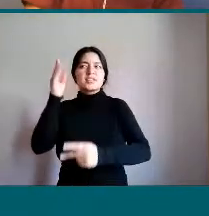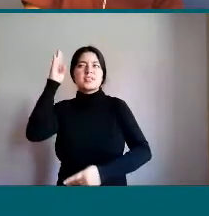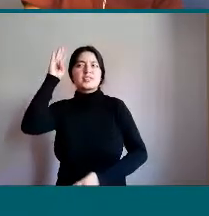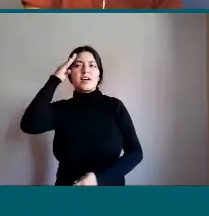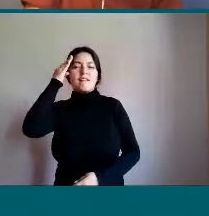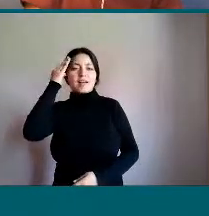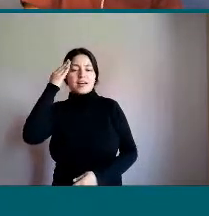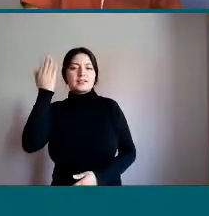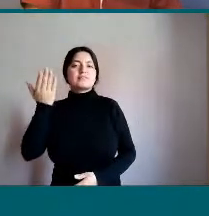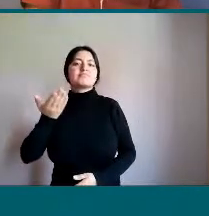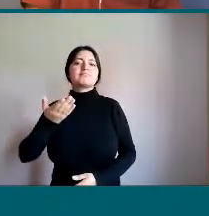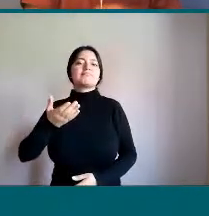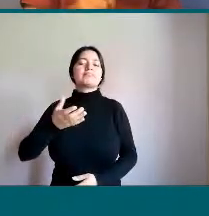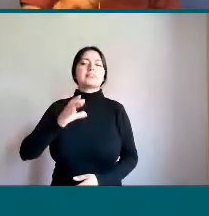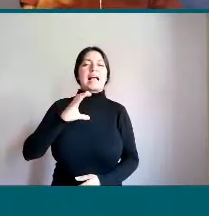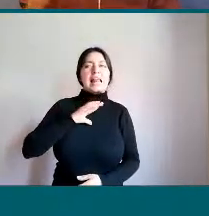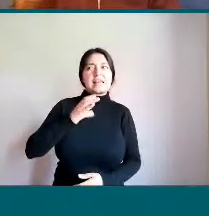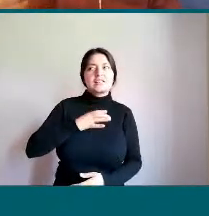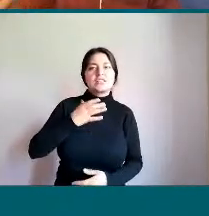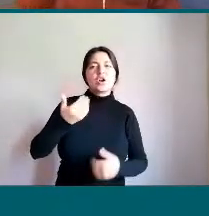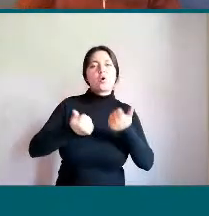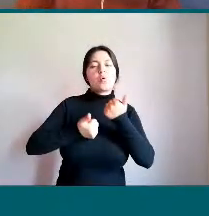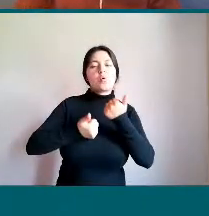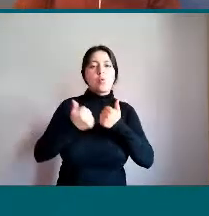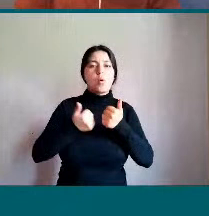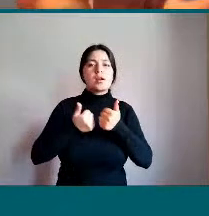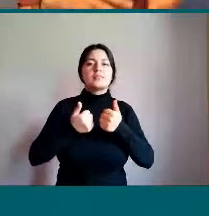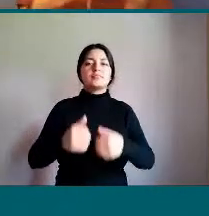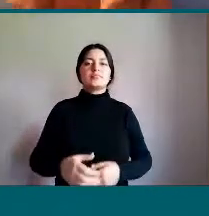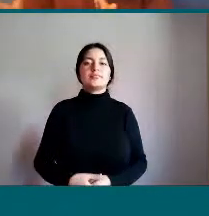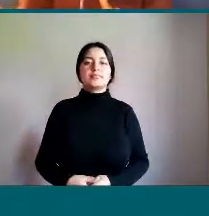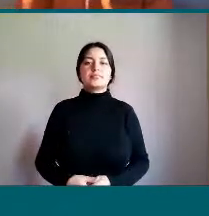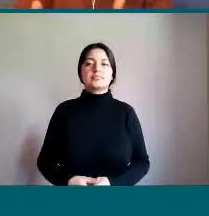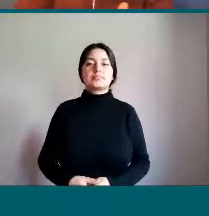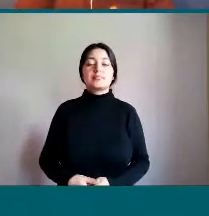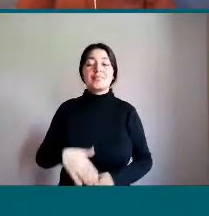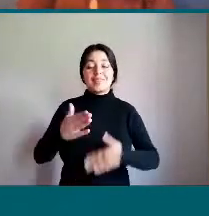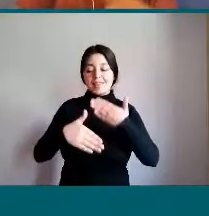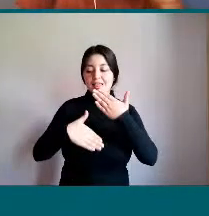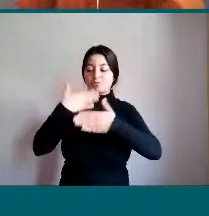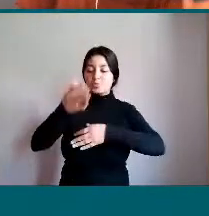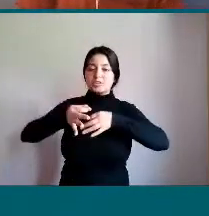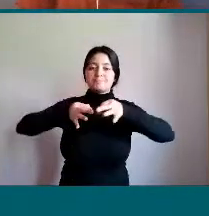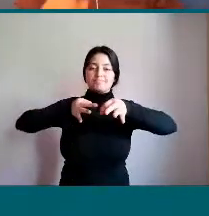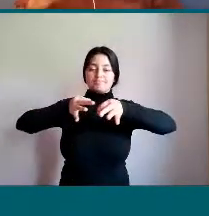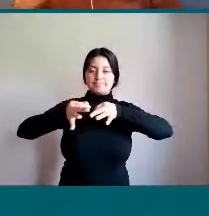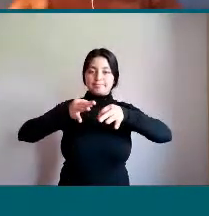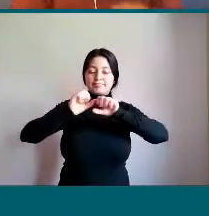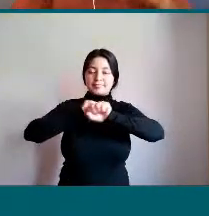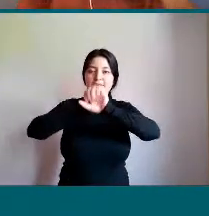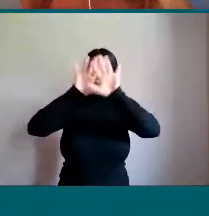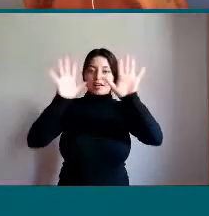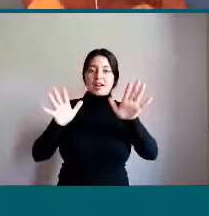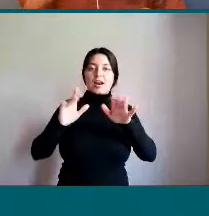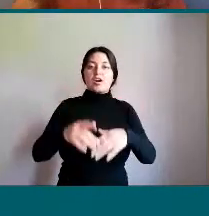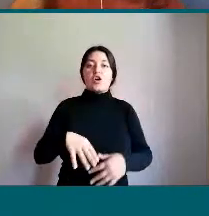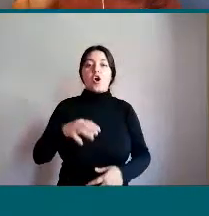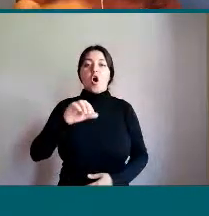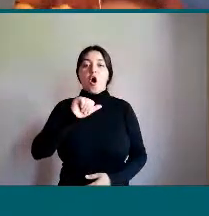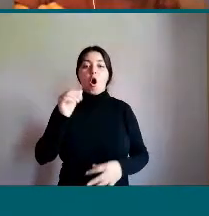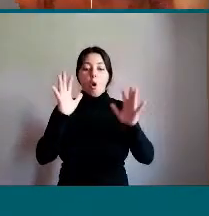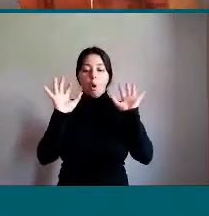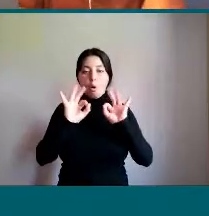una competencia. De ahí marco qué tipo de evaluación quiero hacer, que luego las explicaremos. Si quiero ser formativa, formadora,